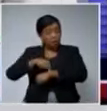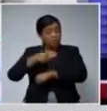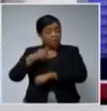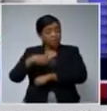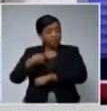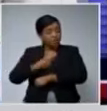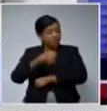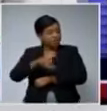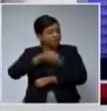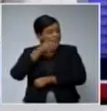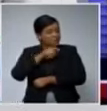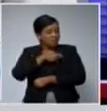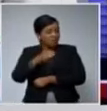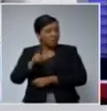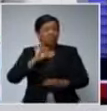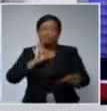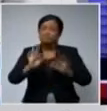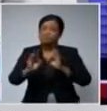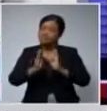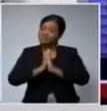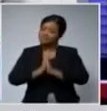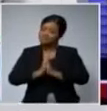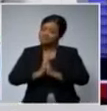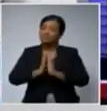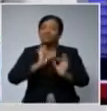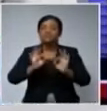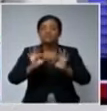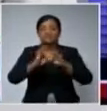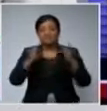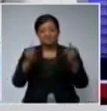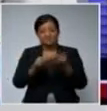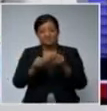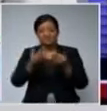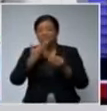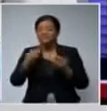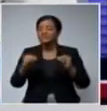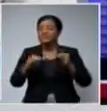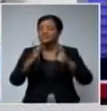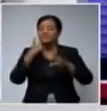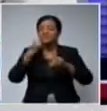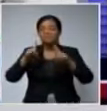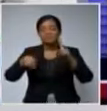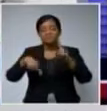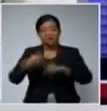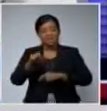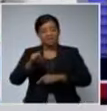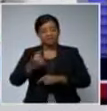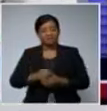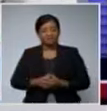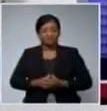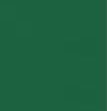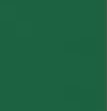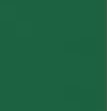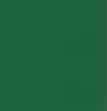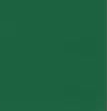mensaje de prevención. Cuídese mucho, proteja a su familia. Muy buenos días. Nos vemos mañana en otra conferencia de prensa.